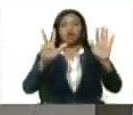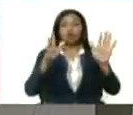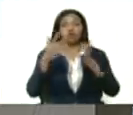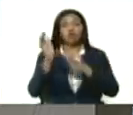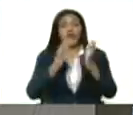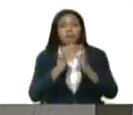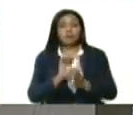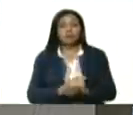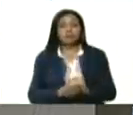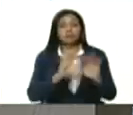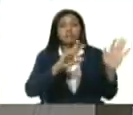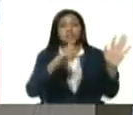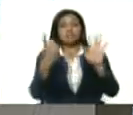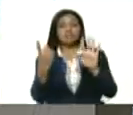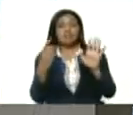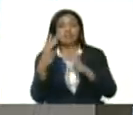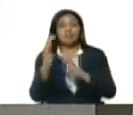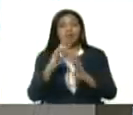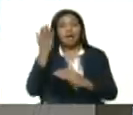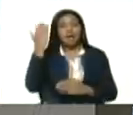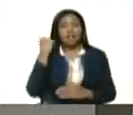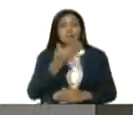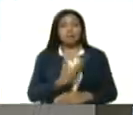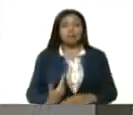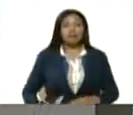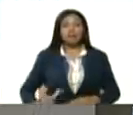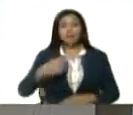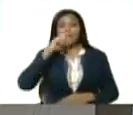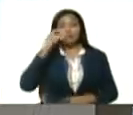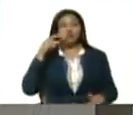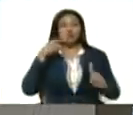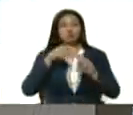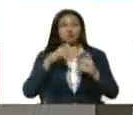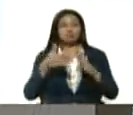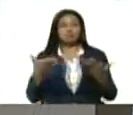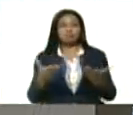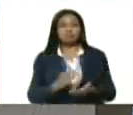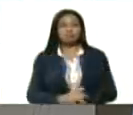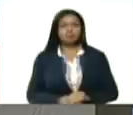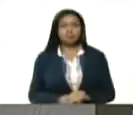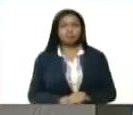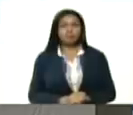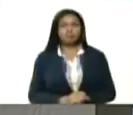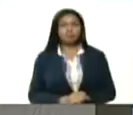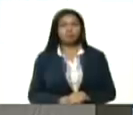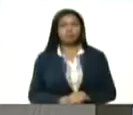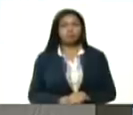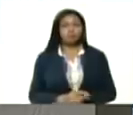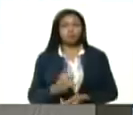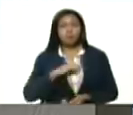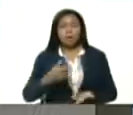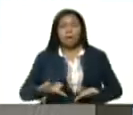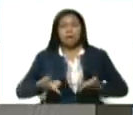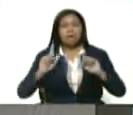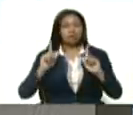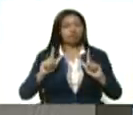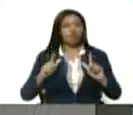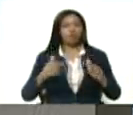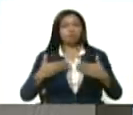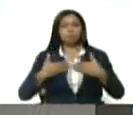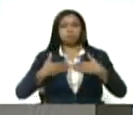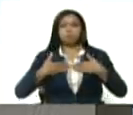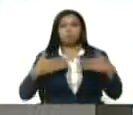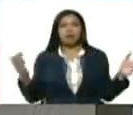y el 16 de abril, ayer, el presidente Maduro ha señalado que está listo y dispuesto